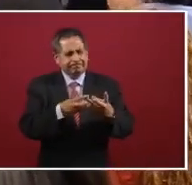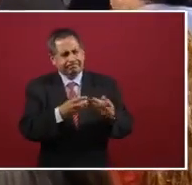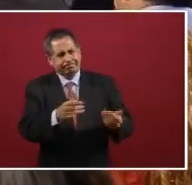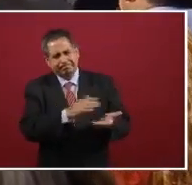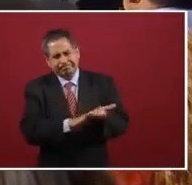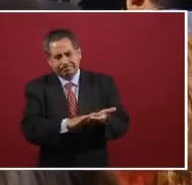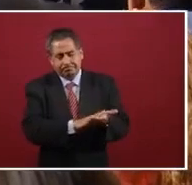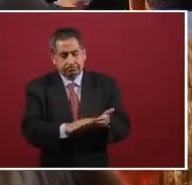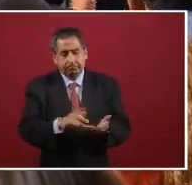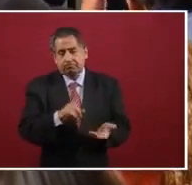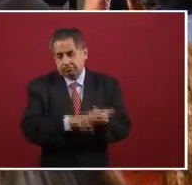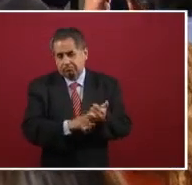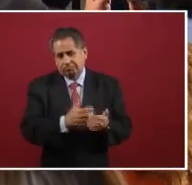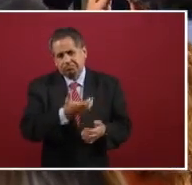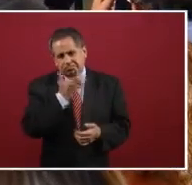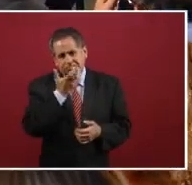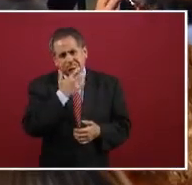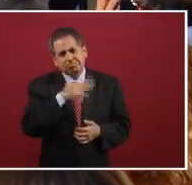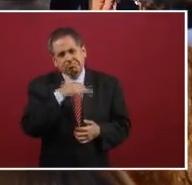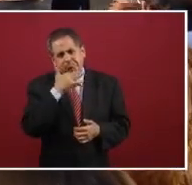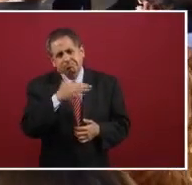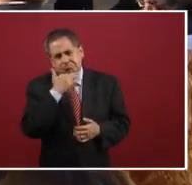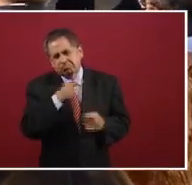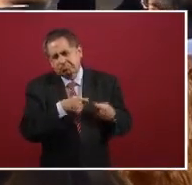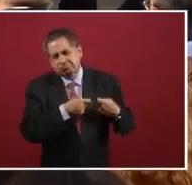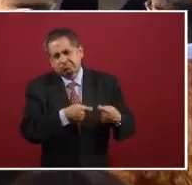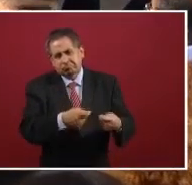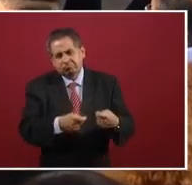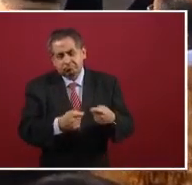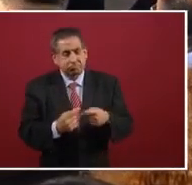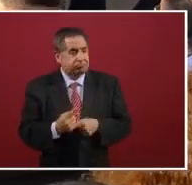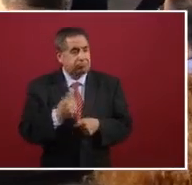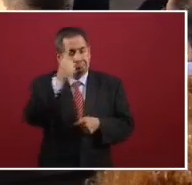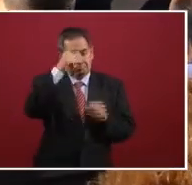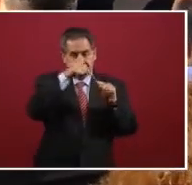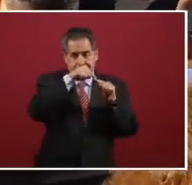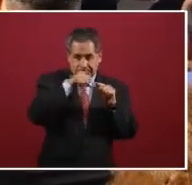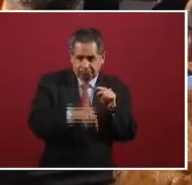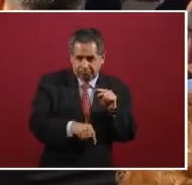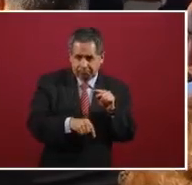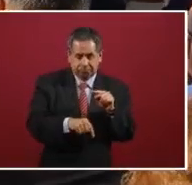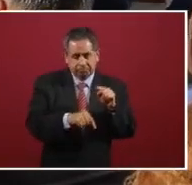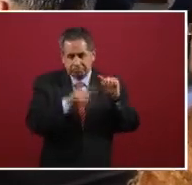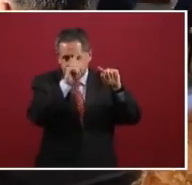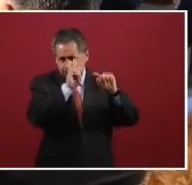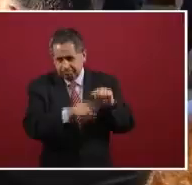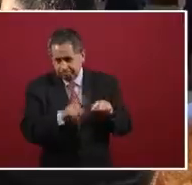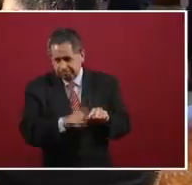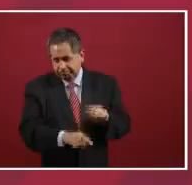un régimen corrupto de arriba hacia abajo.